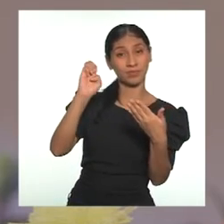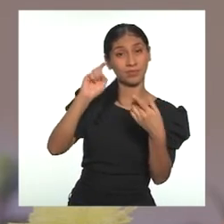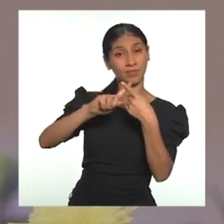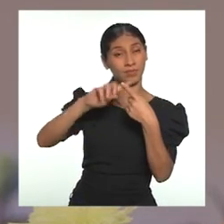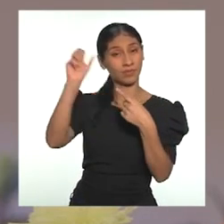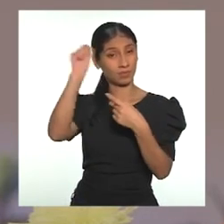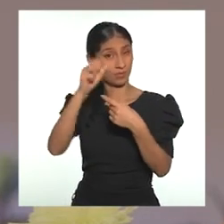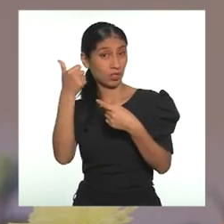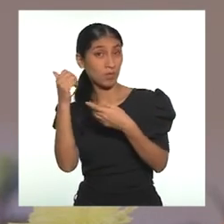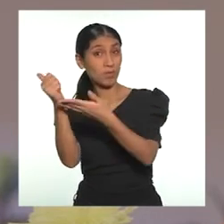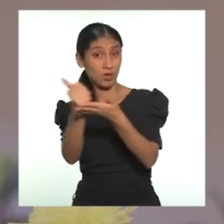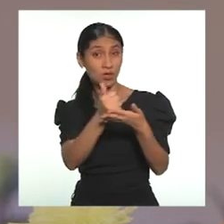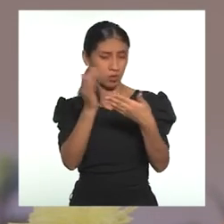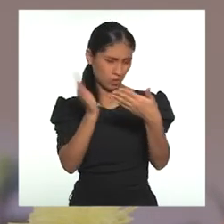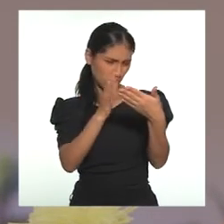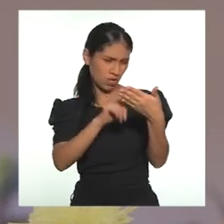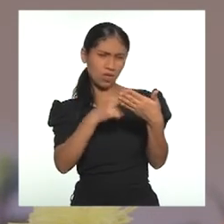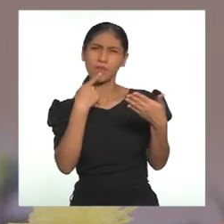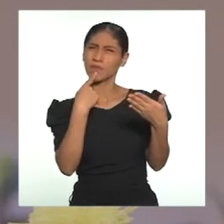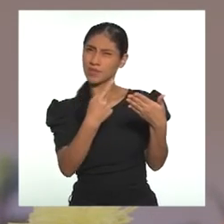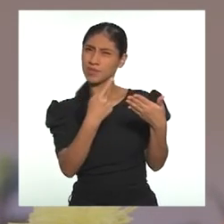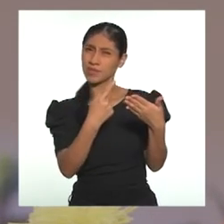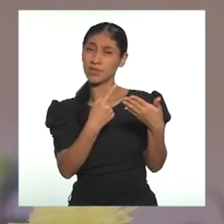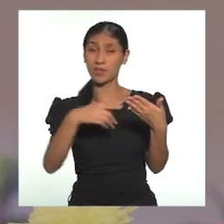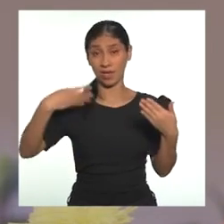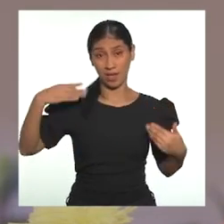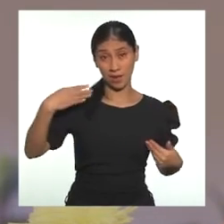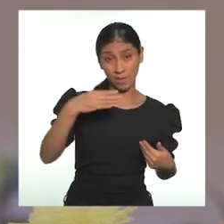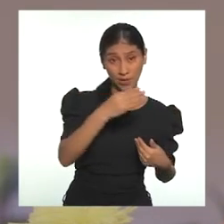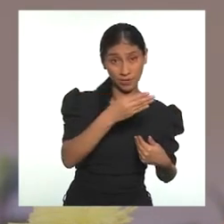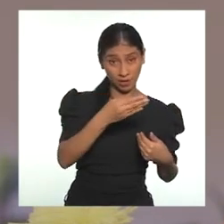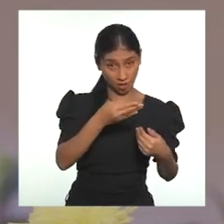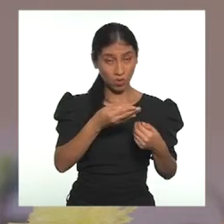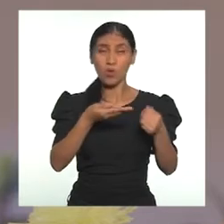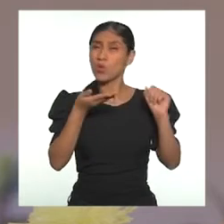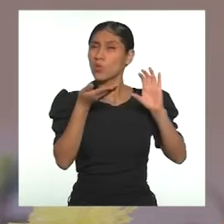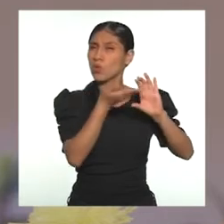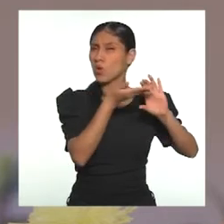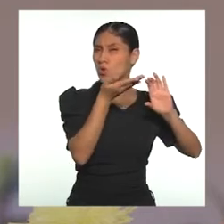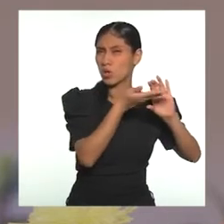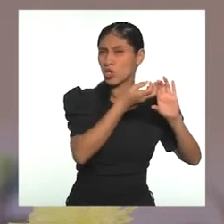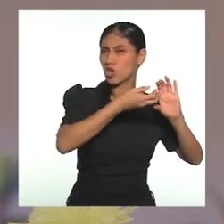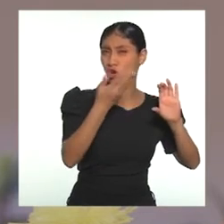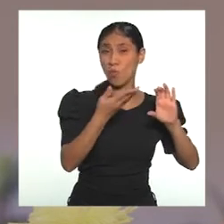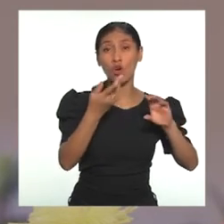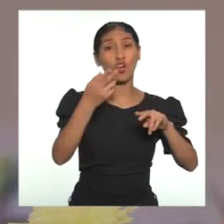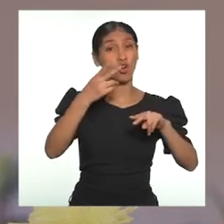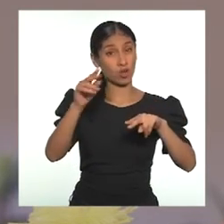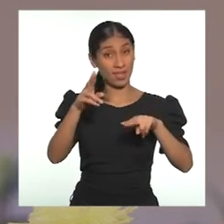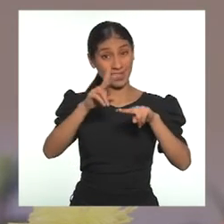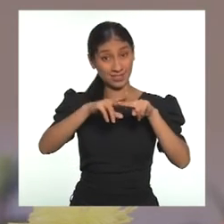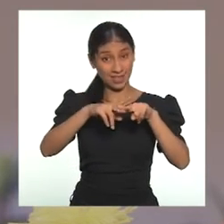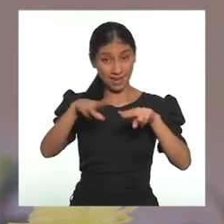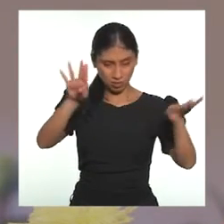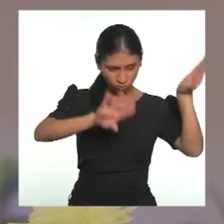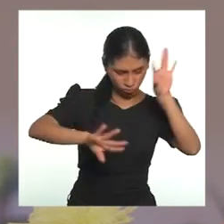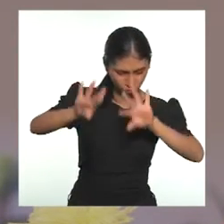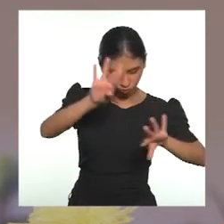Alexa me ayudó leyendo. Allí dice que la conservación del pescado se puede hacer con